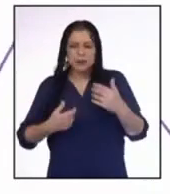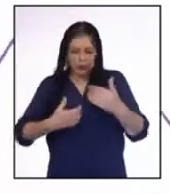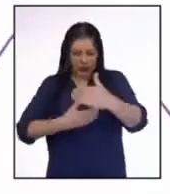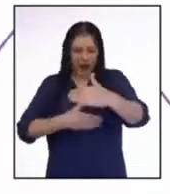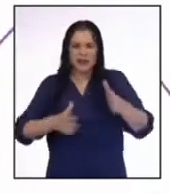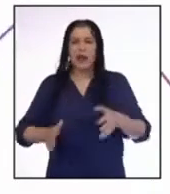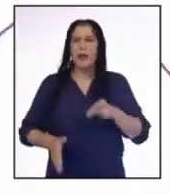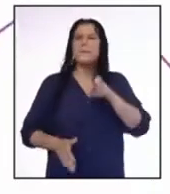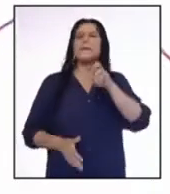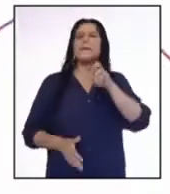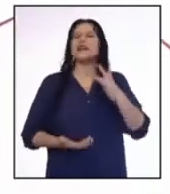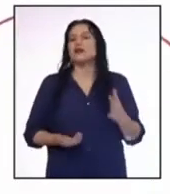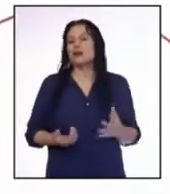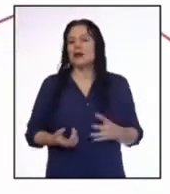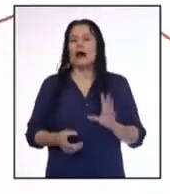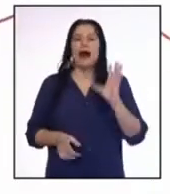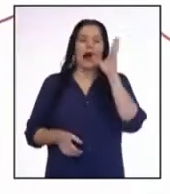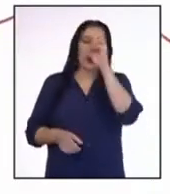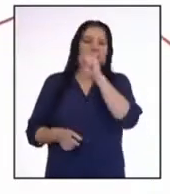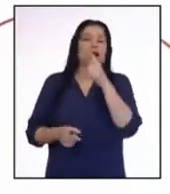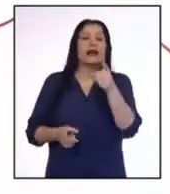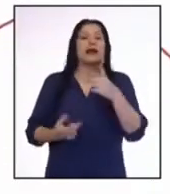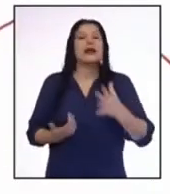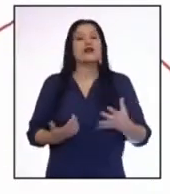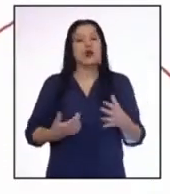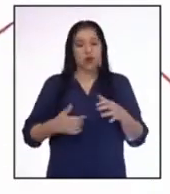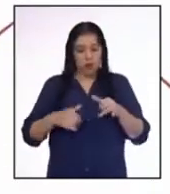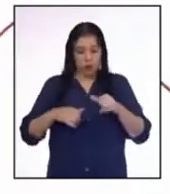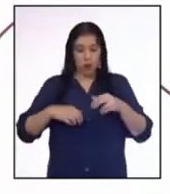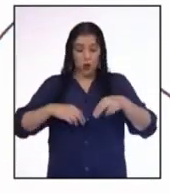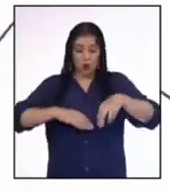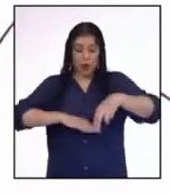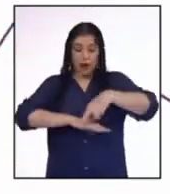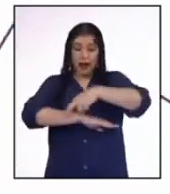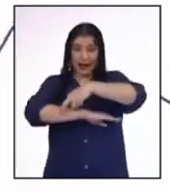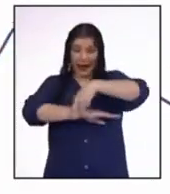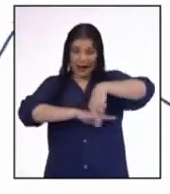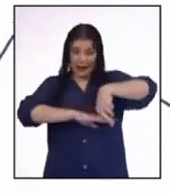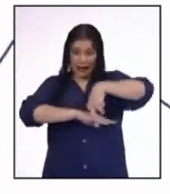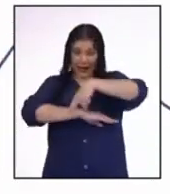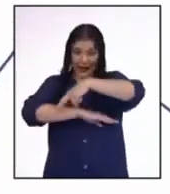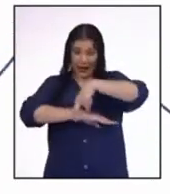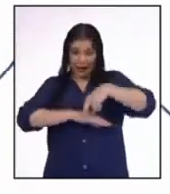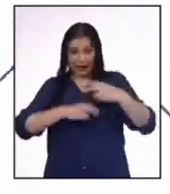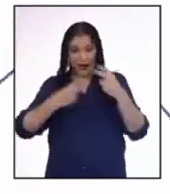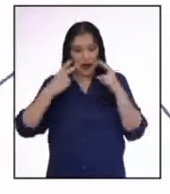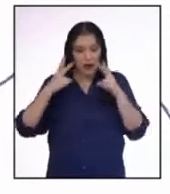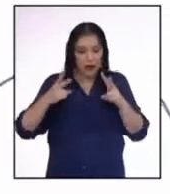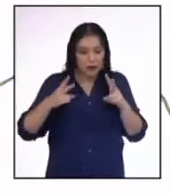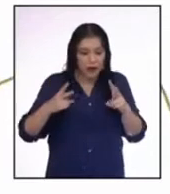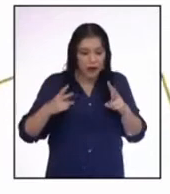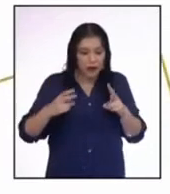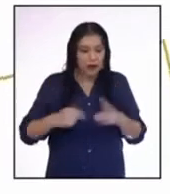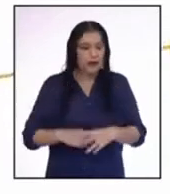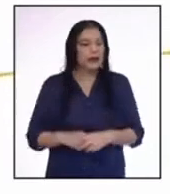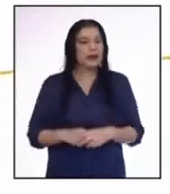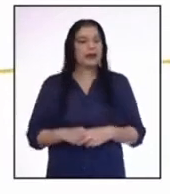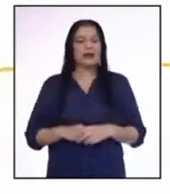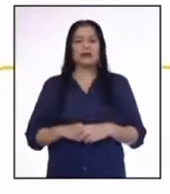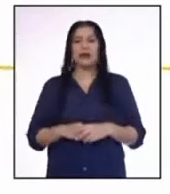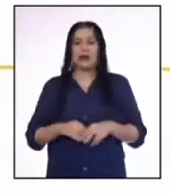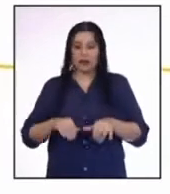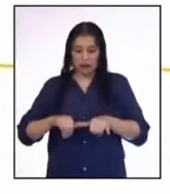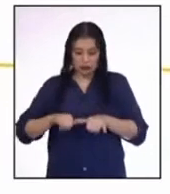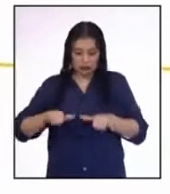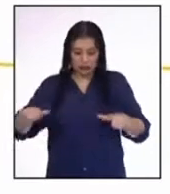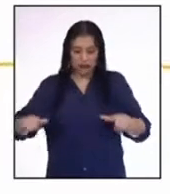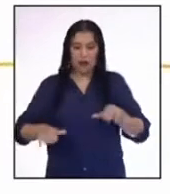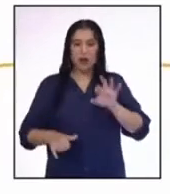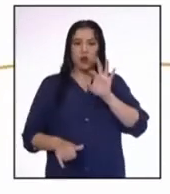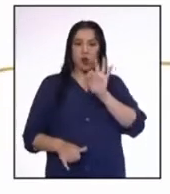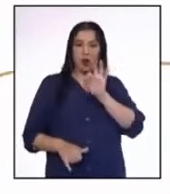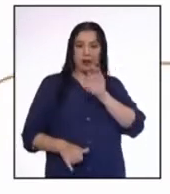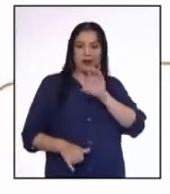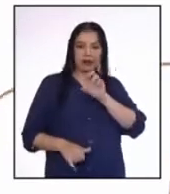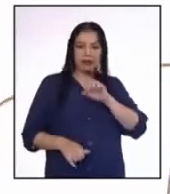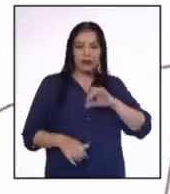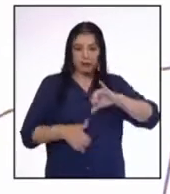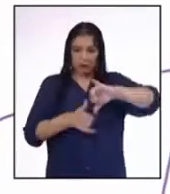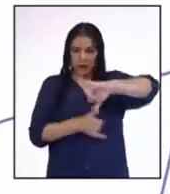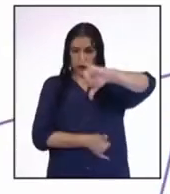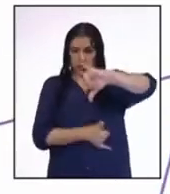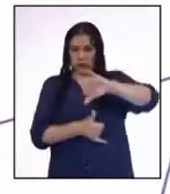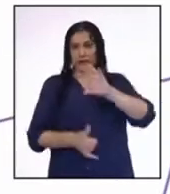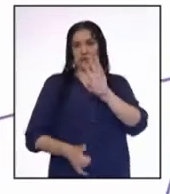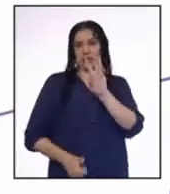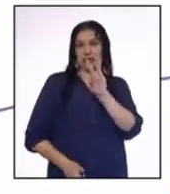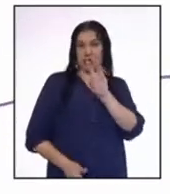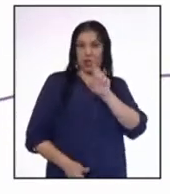patio? Para ello mido con una regla y noto que tiene 9 centímetros de largo y 6,3 centímetros